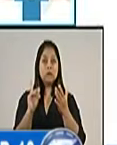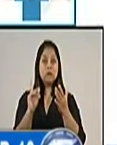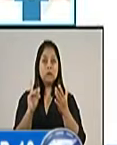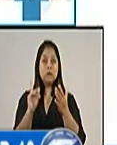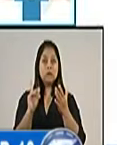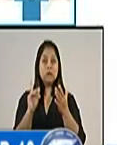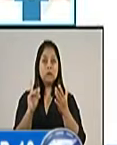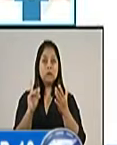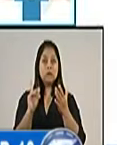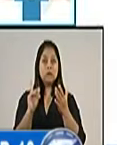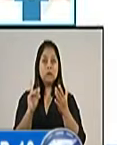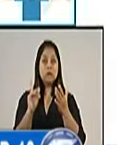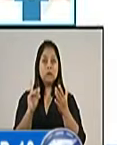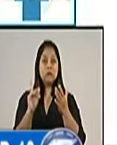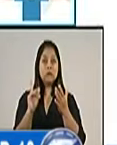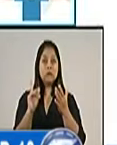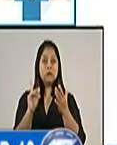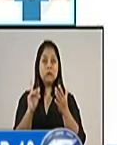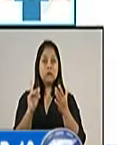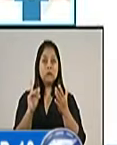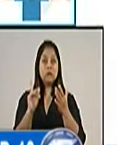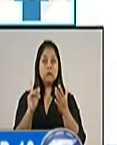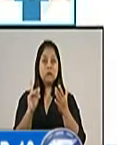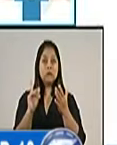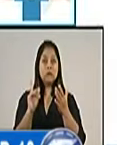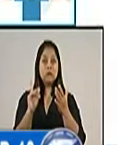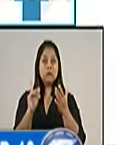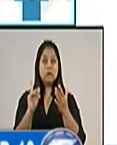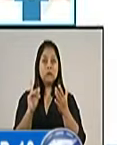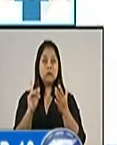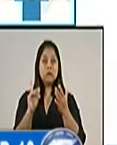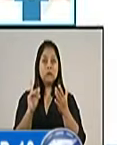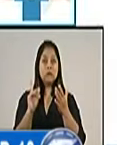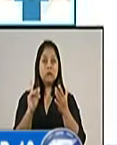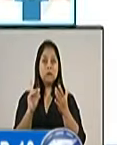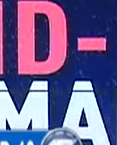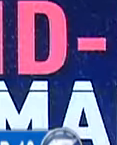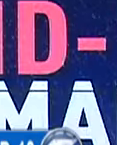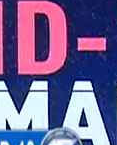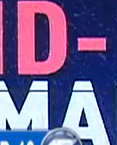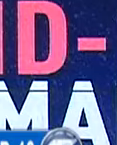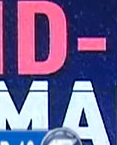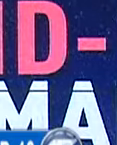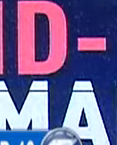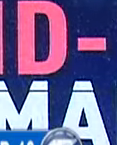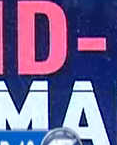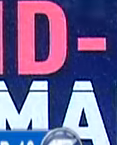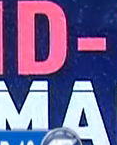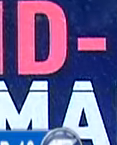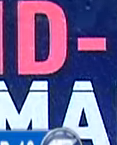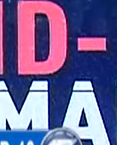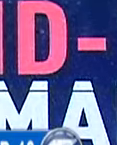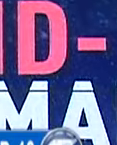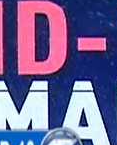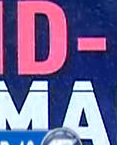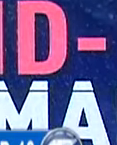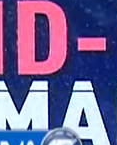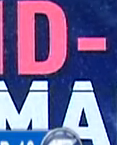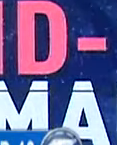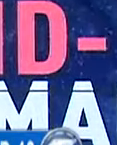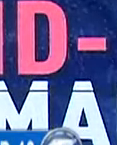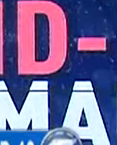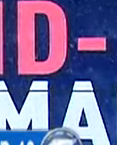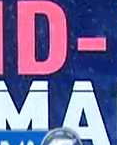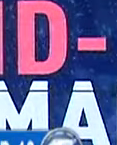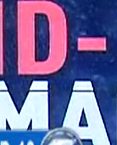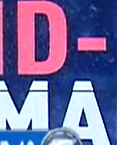Industria o el de Quetzaltenango o el de Petén. Son estas condiciones las que pues están prevaleciendo